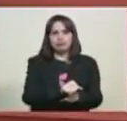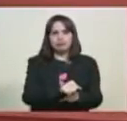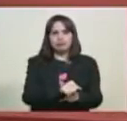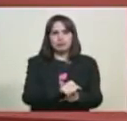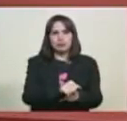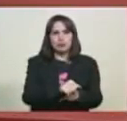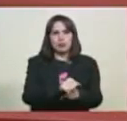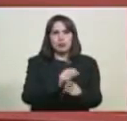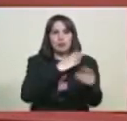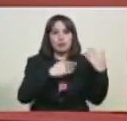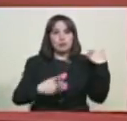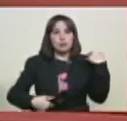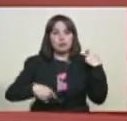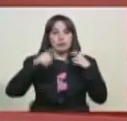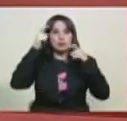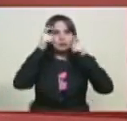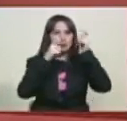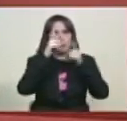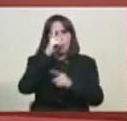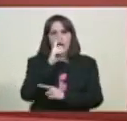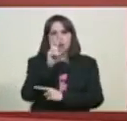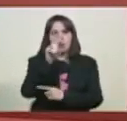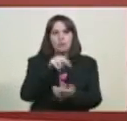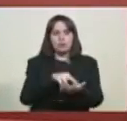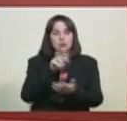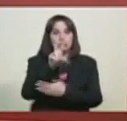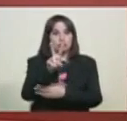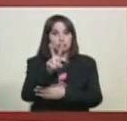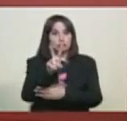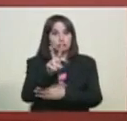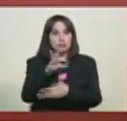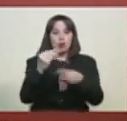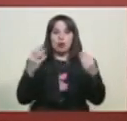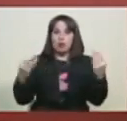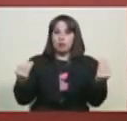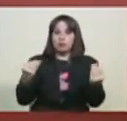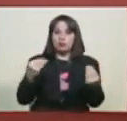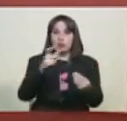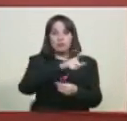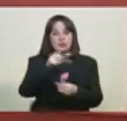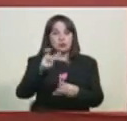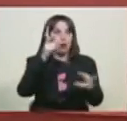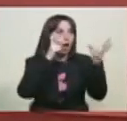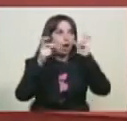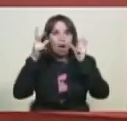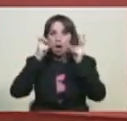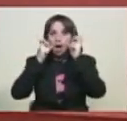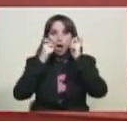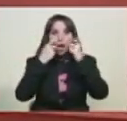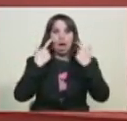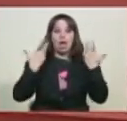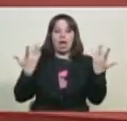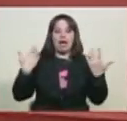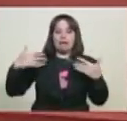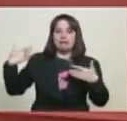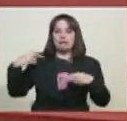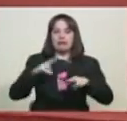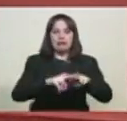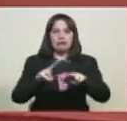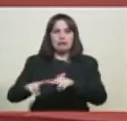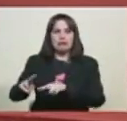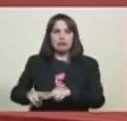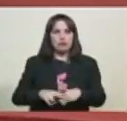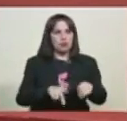del comandante Chávez en aquellas fechas del año 2002, donde muchos de ustedes quienes me escuchan seguramente eran niños recién